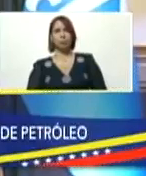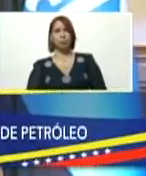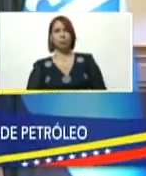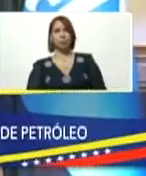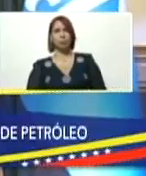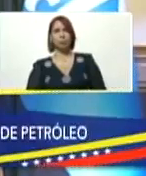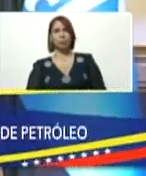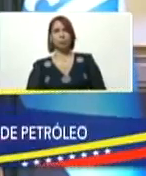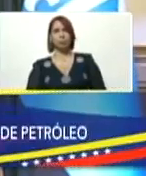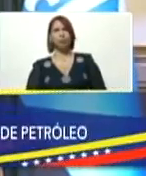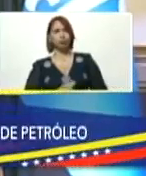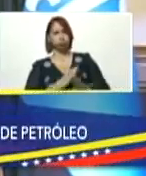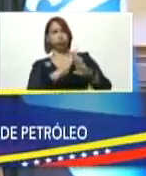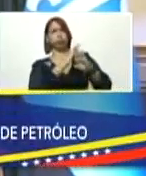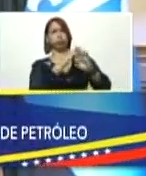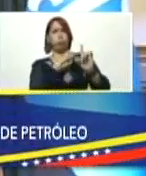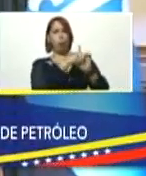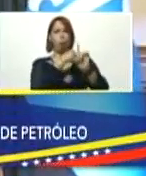los golpes.